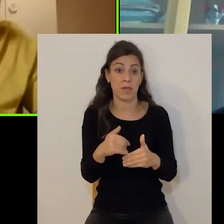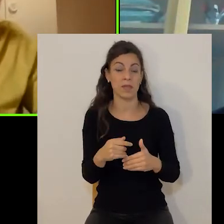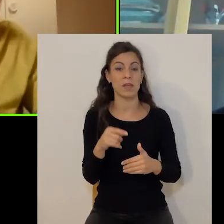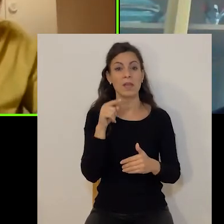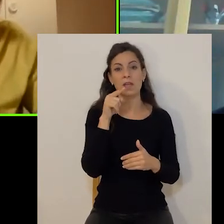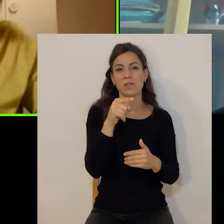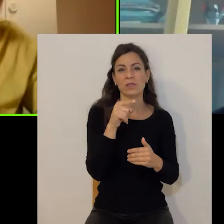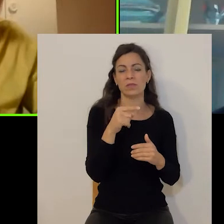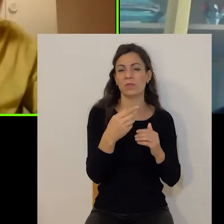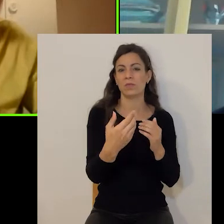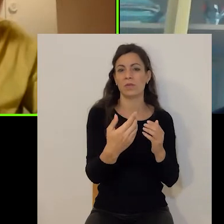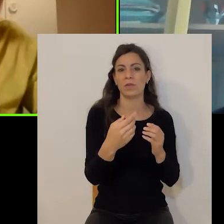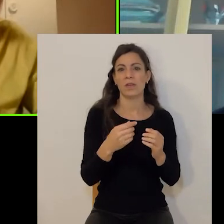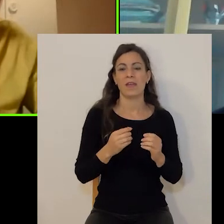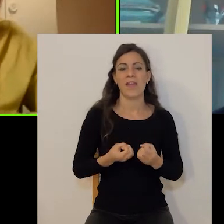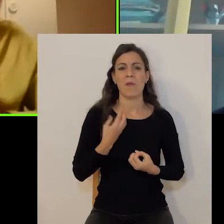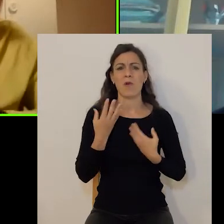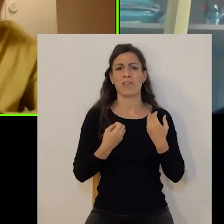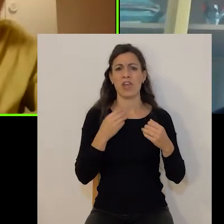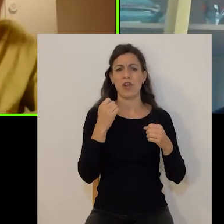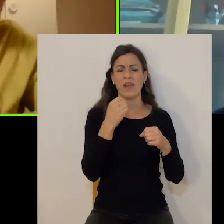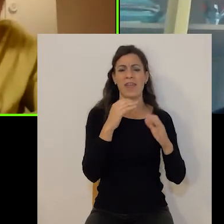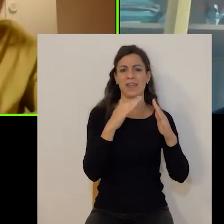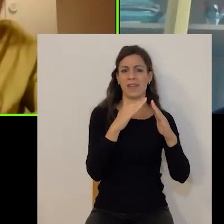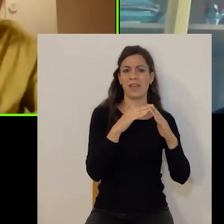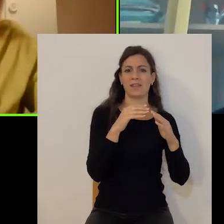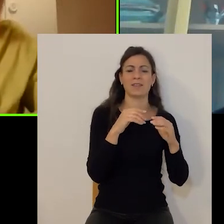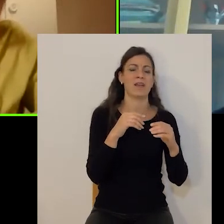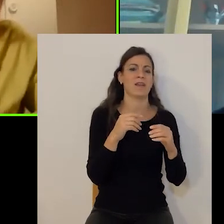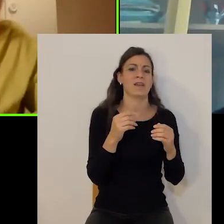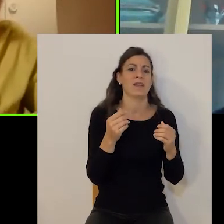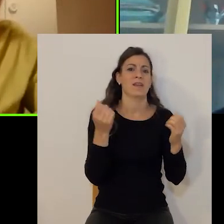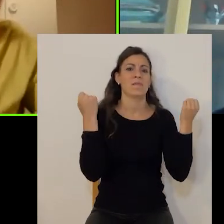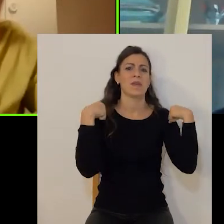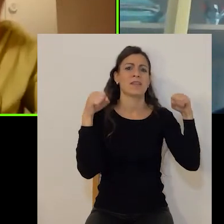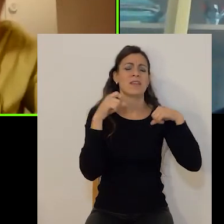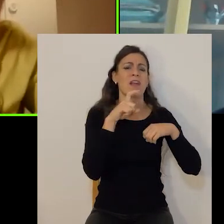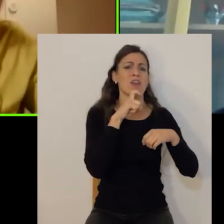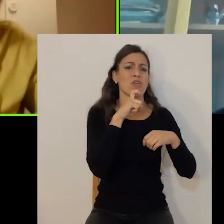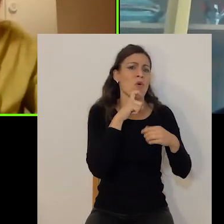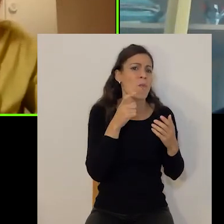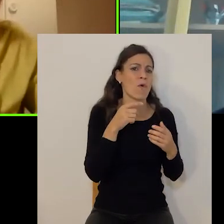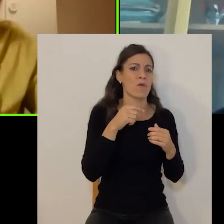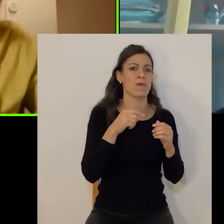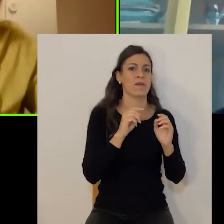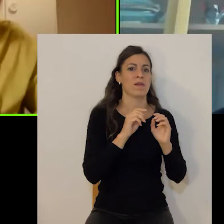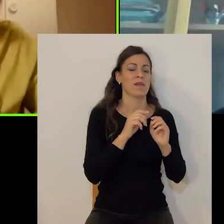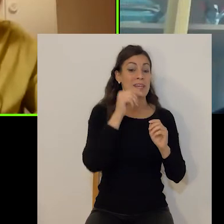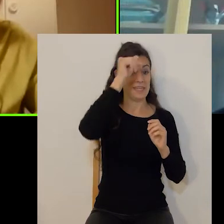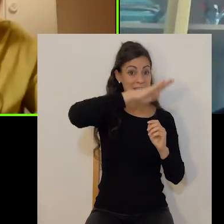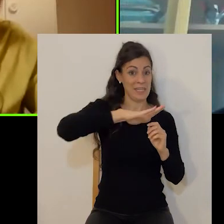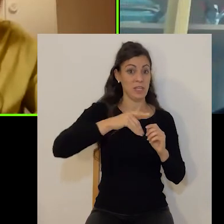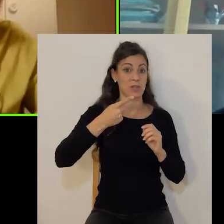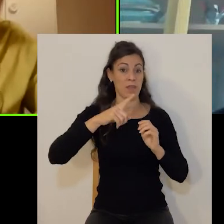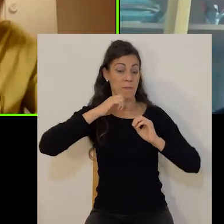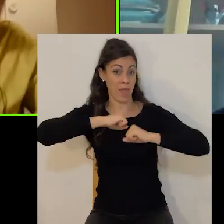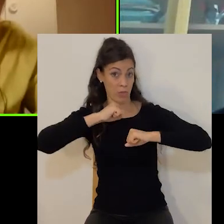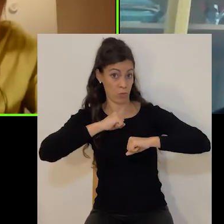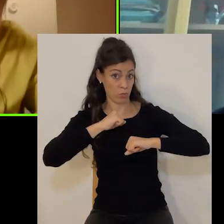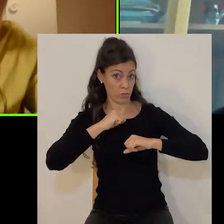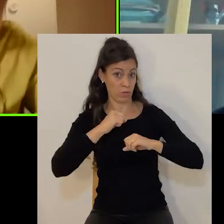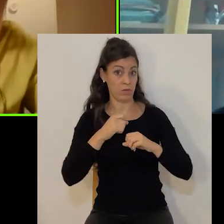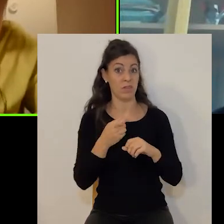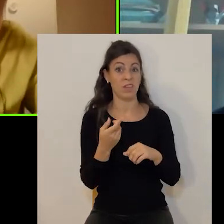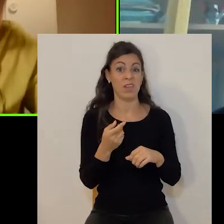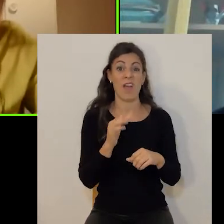que empecemos a trabajar las emociones en casa, tanto para los adultos como para los niños? Y sobre todo, mirando un poco los tiempos